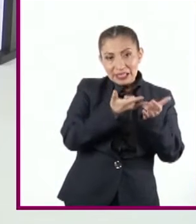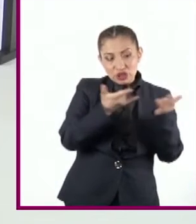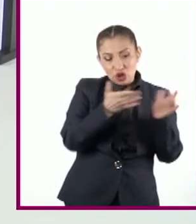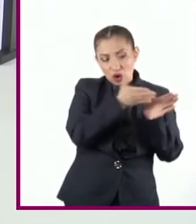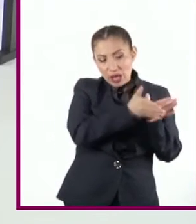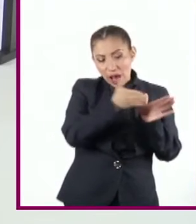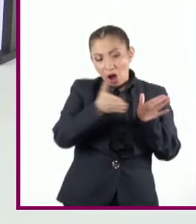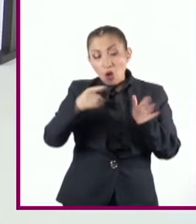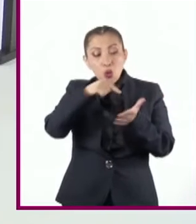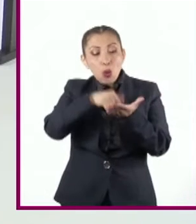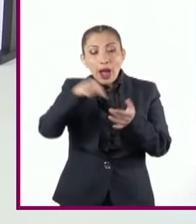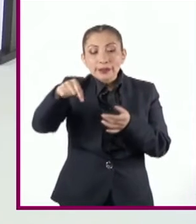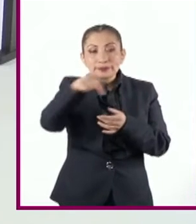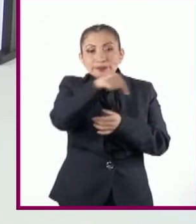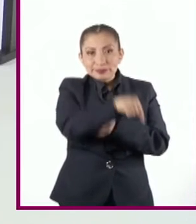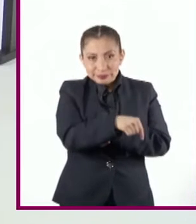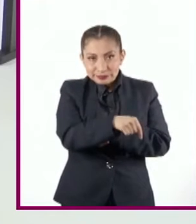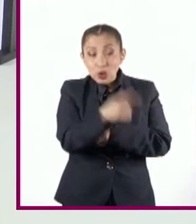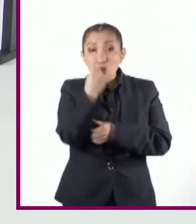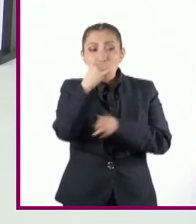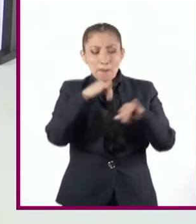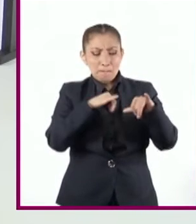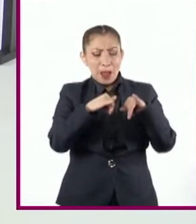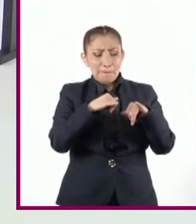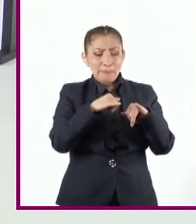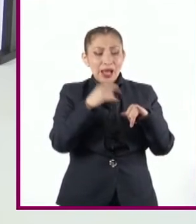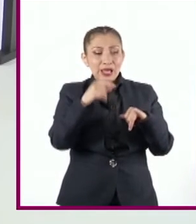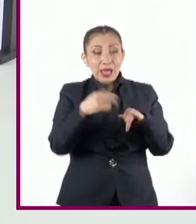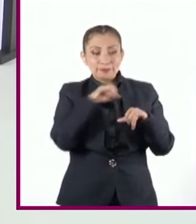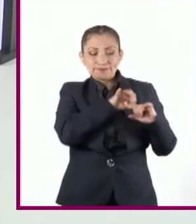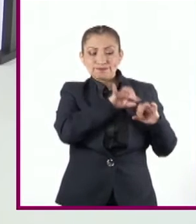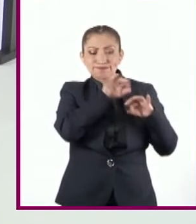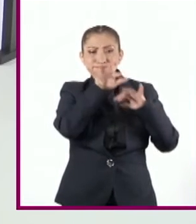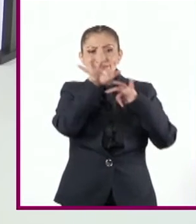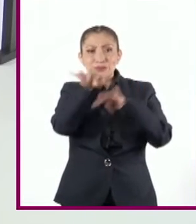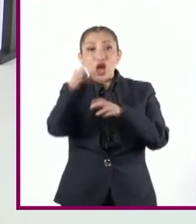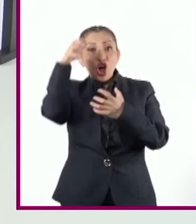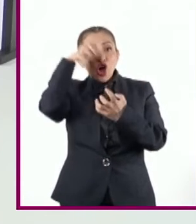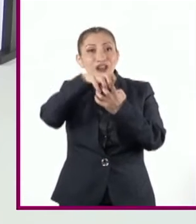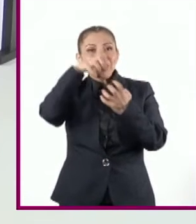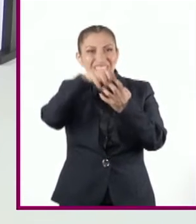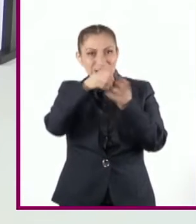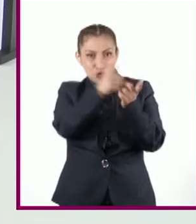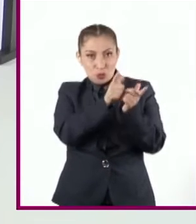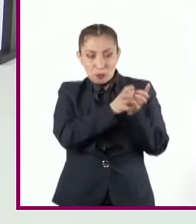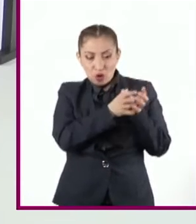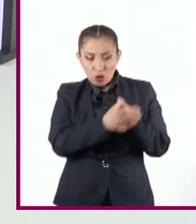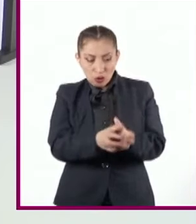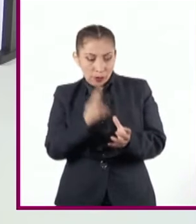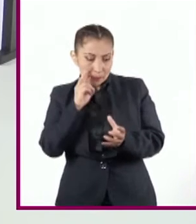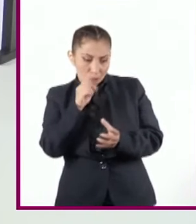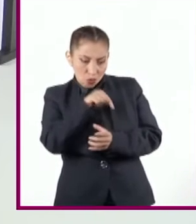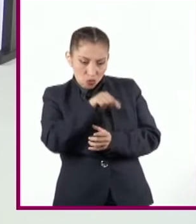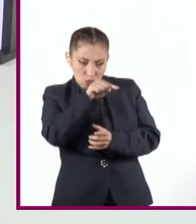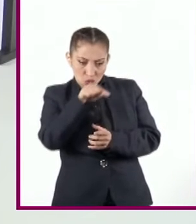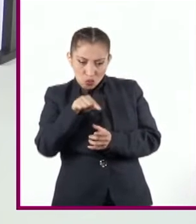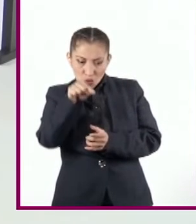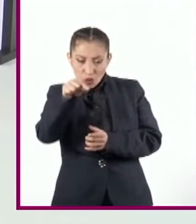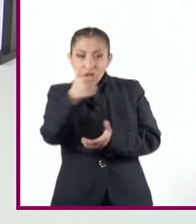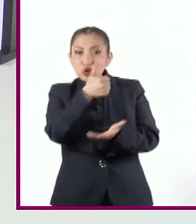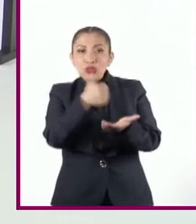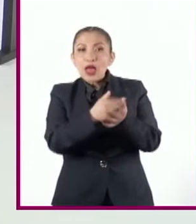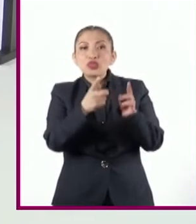o geográficos. Un mapa sobre la expedición de Hernán Cortés nos puede permitir observar a qué